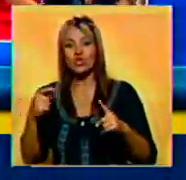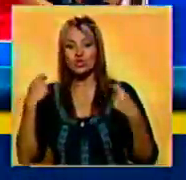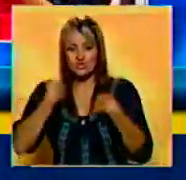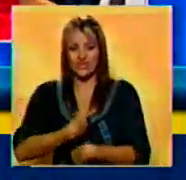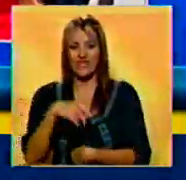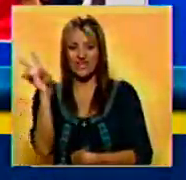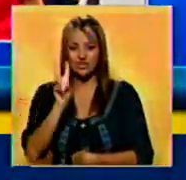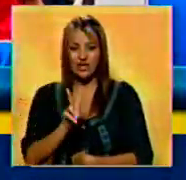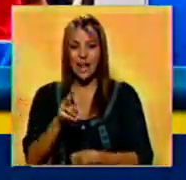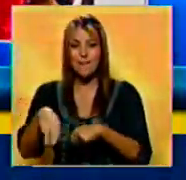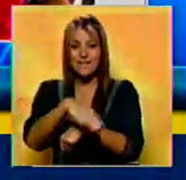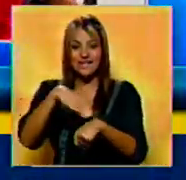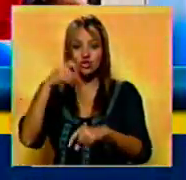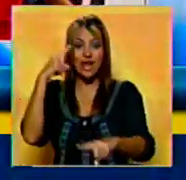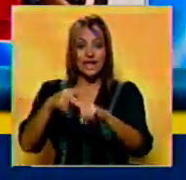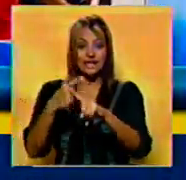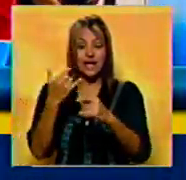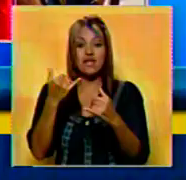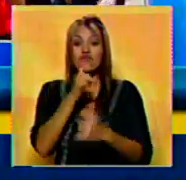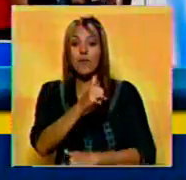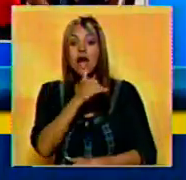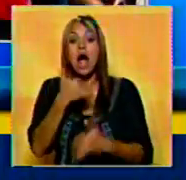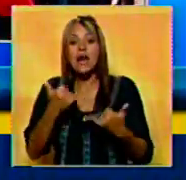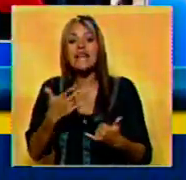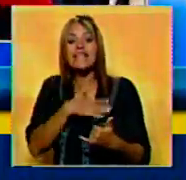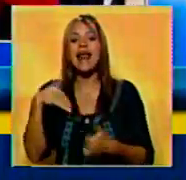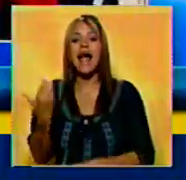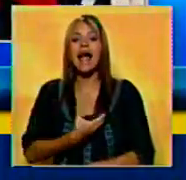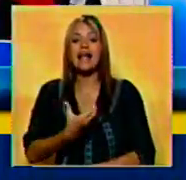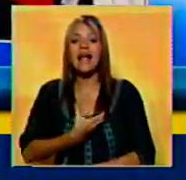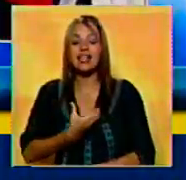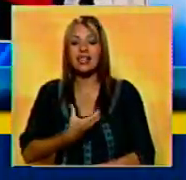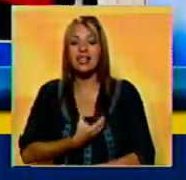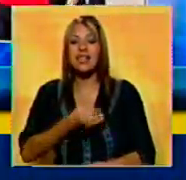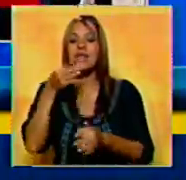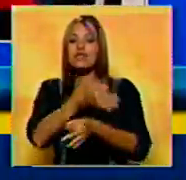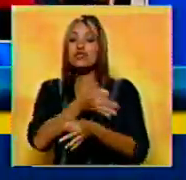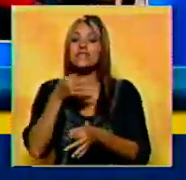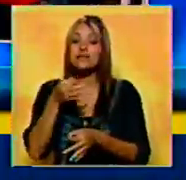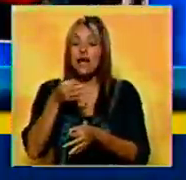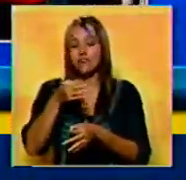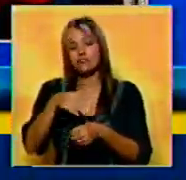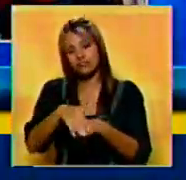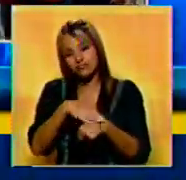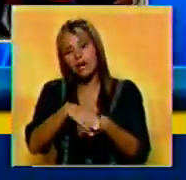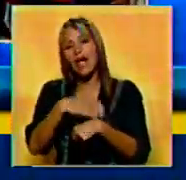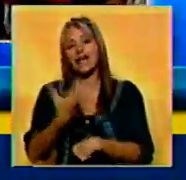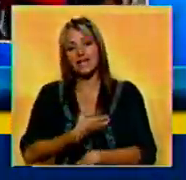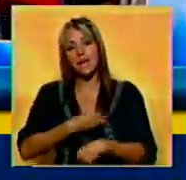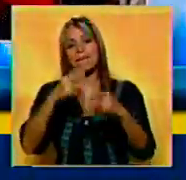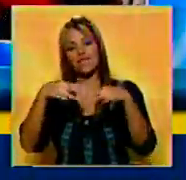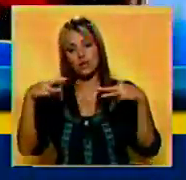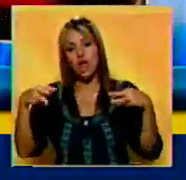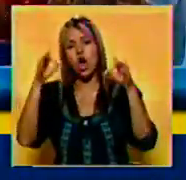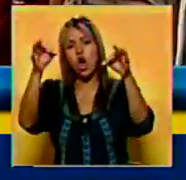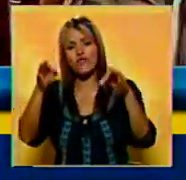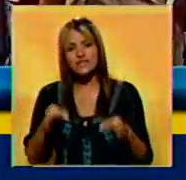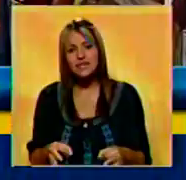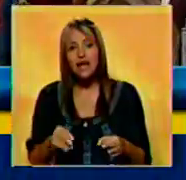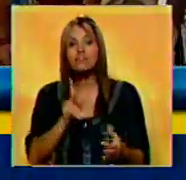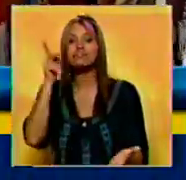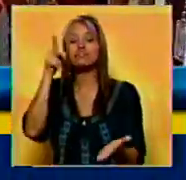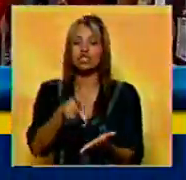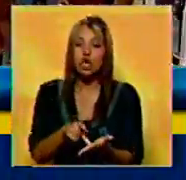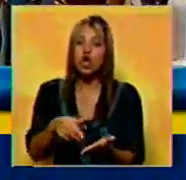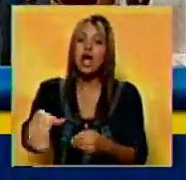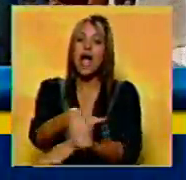exministro de Comunicación e Información, que ahora aspira a la alcaldía de la alcaldía metropolitana. Se encuentran específicamente en la Junta Electoral,